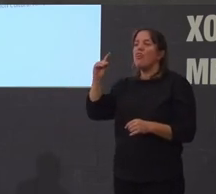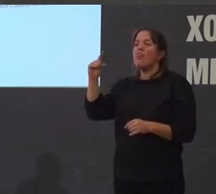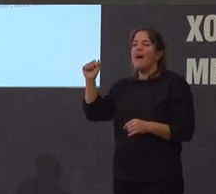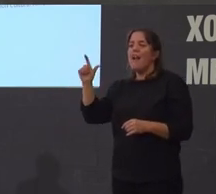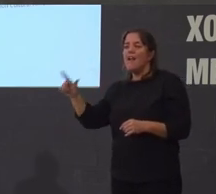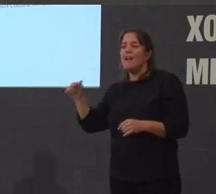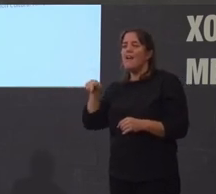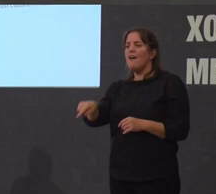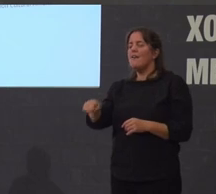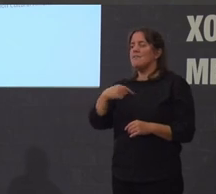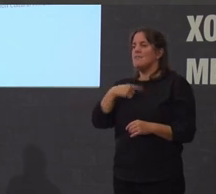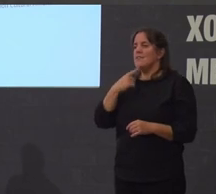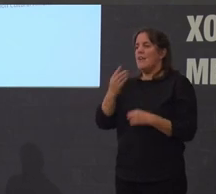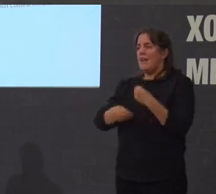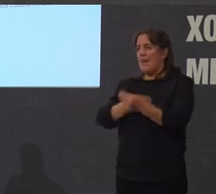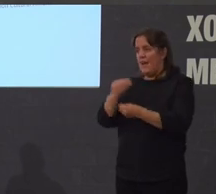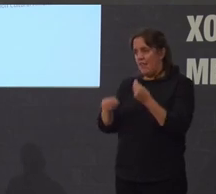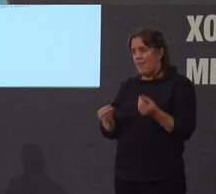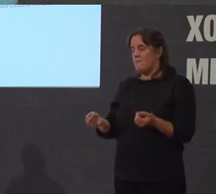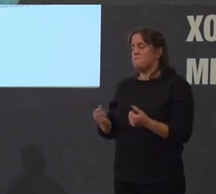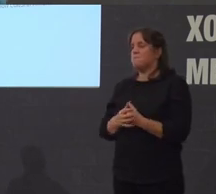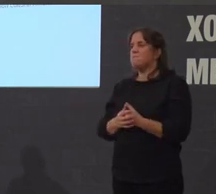este aproveita